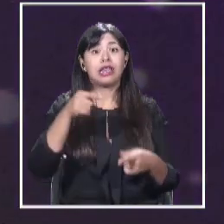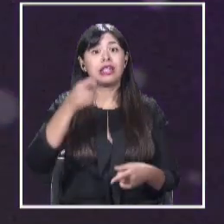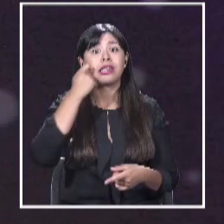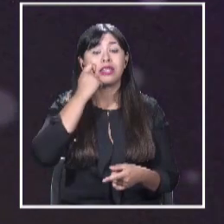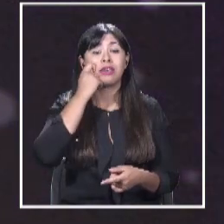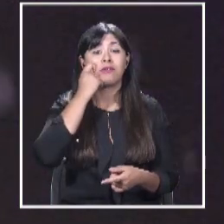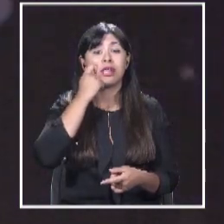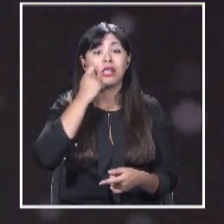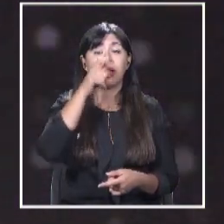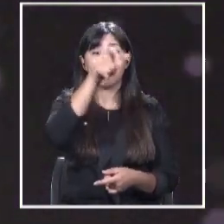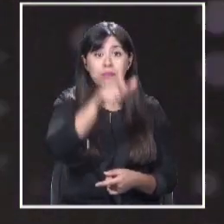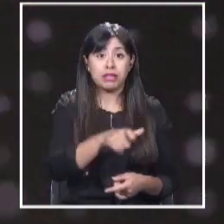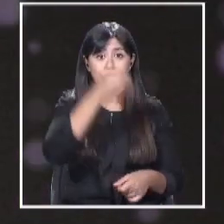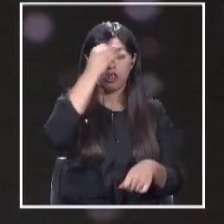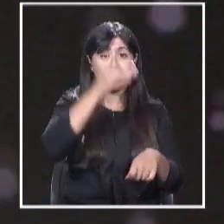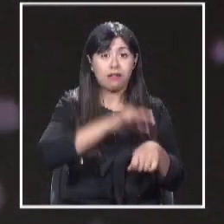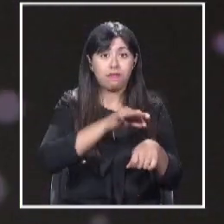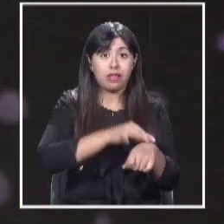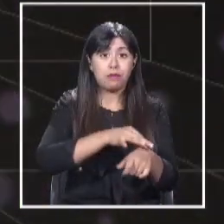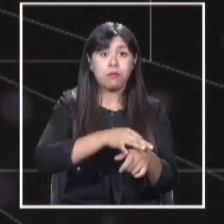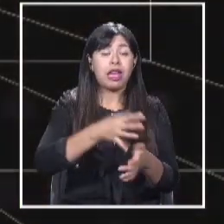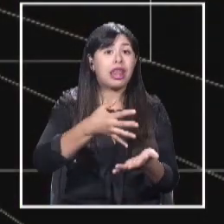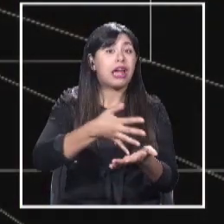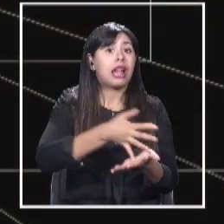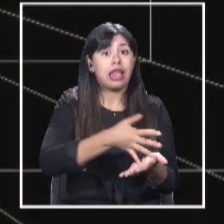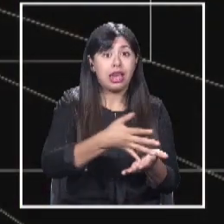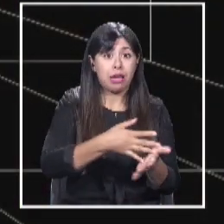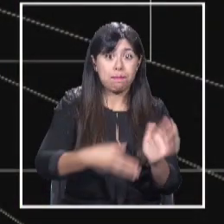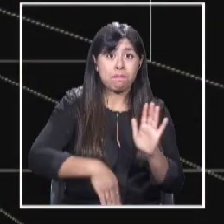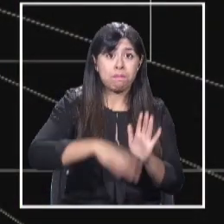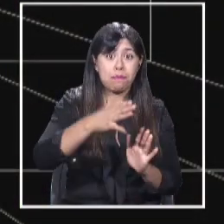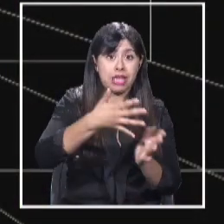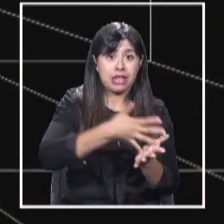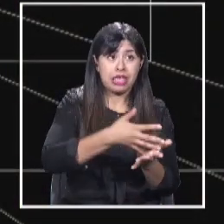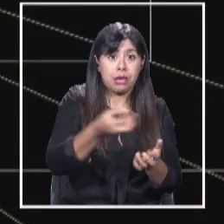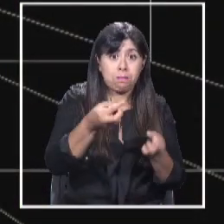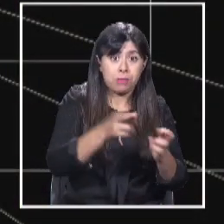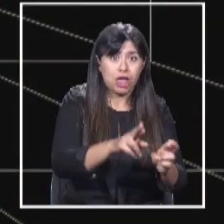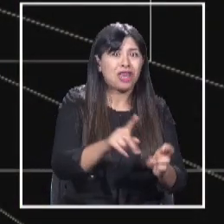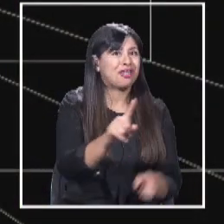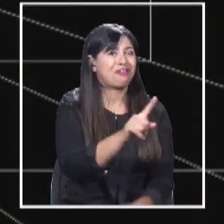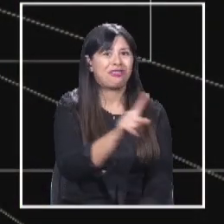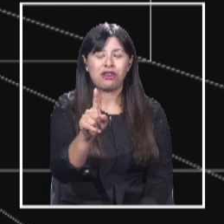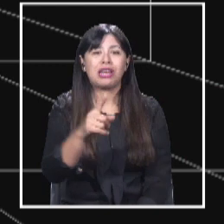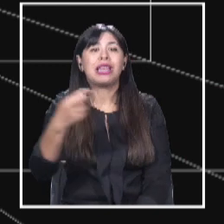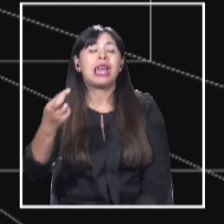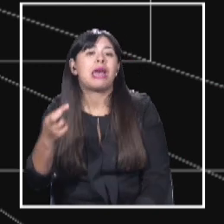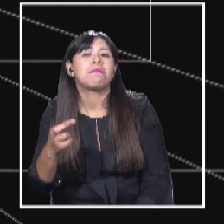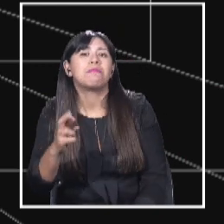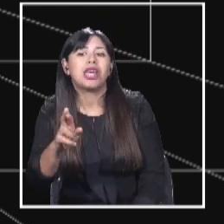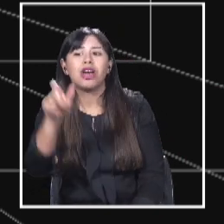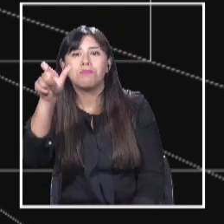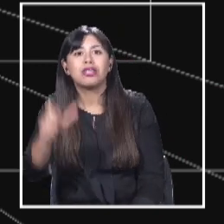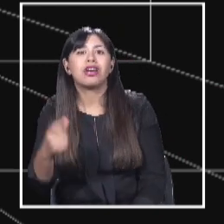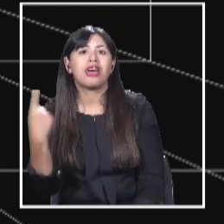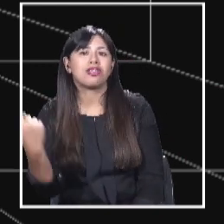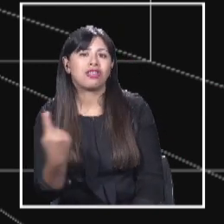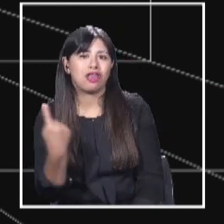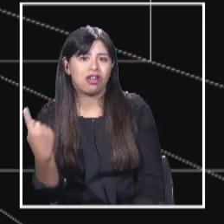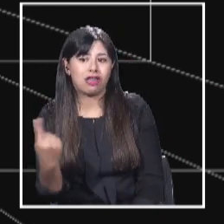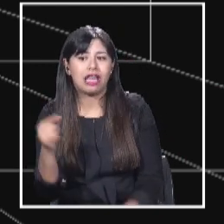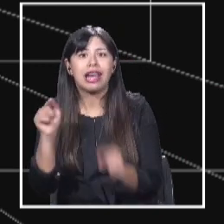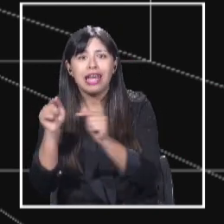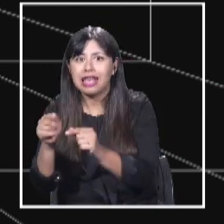está enfermo, sino el que está solo, el que no tiene quien lo acompañe, el que no tiene quien le proporcione recursos. No es